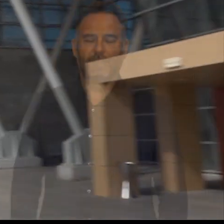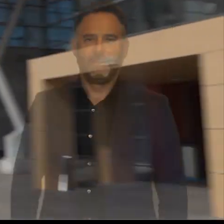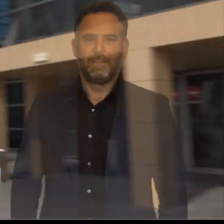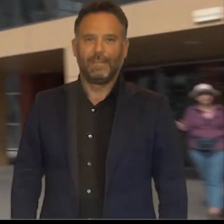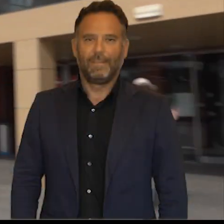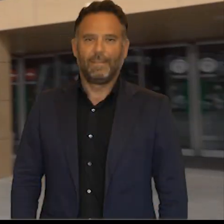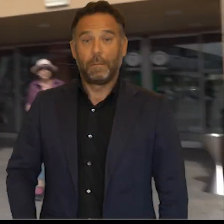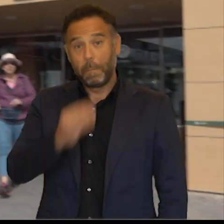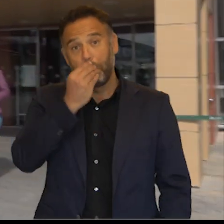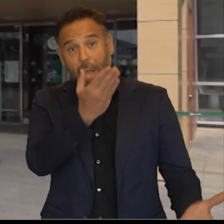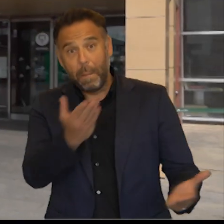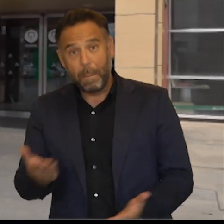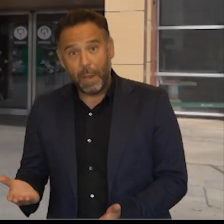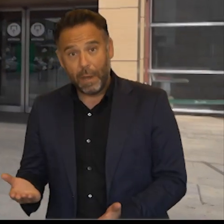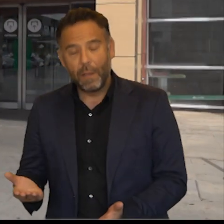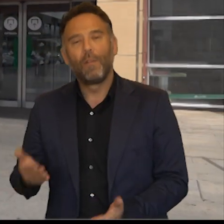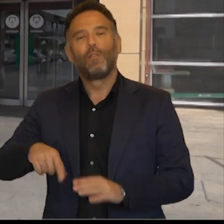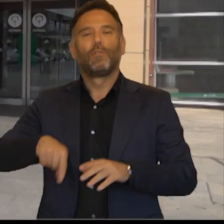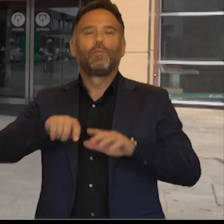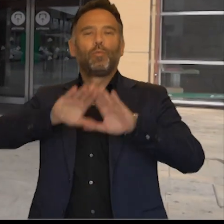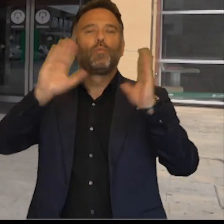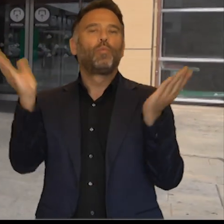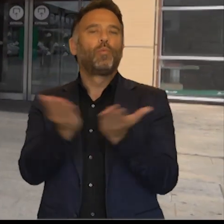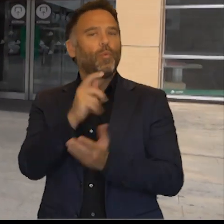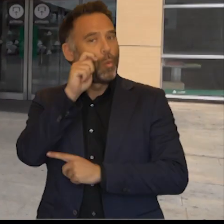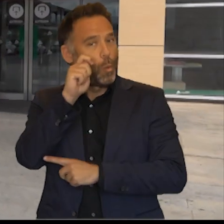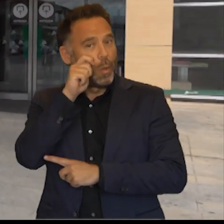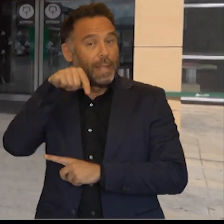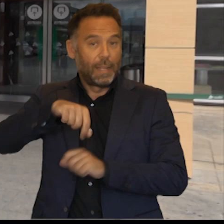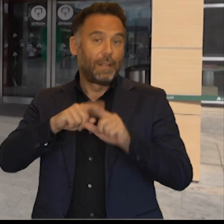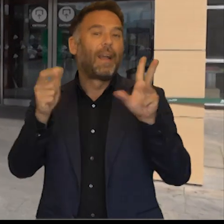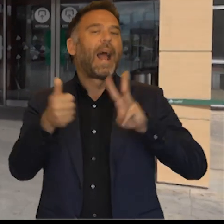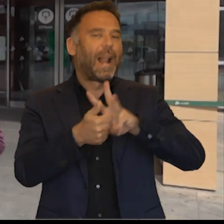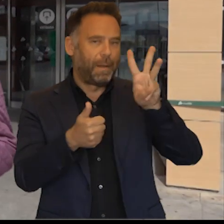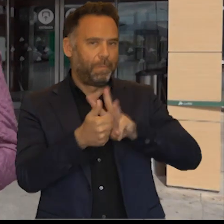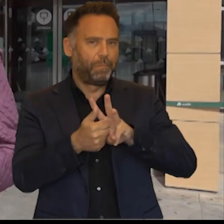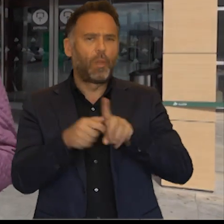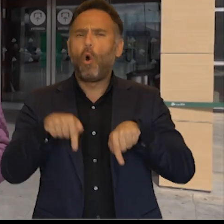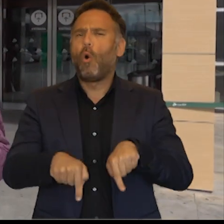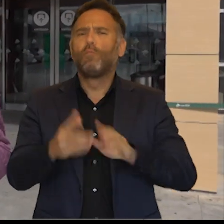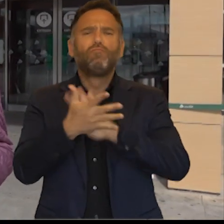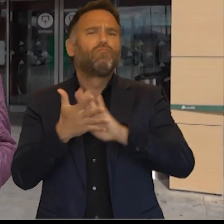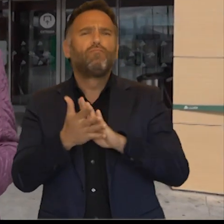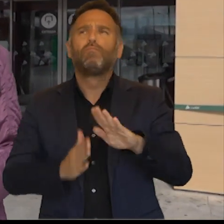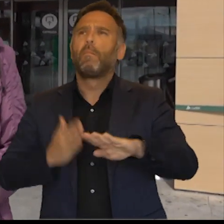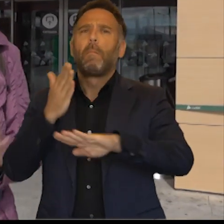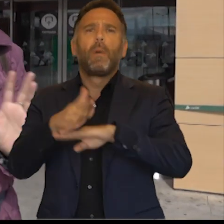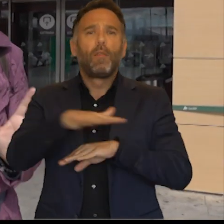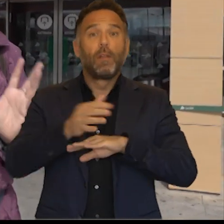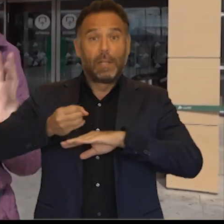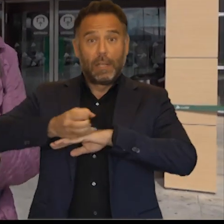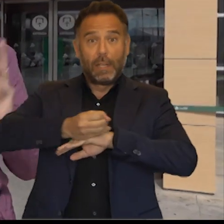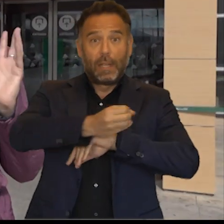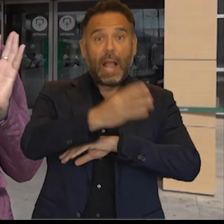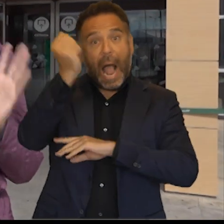Bienvenidos, welcome a la turista universal aquí en Canal Málaga. Hoy hemos venido en tren a la estación de Antequera Santa Ana para